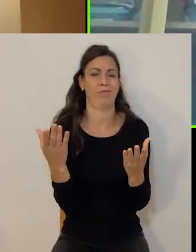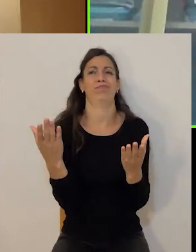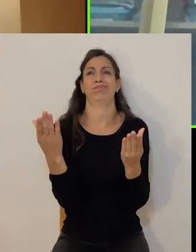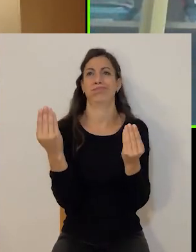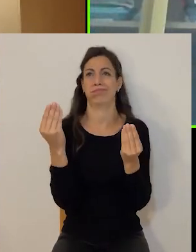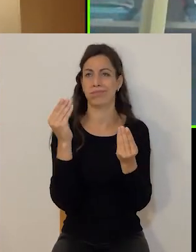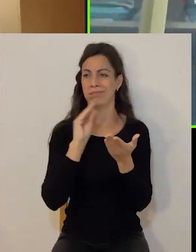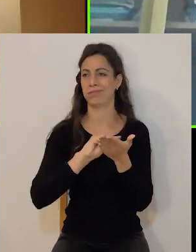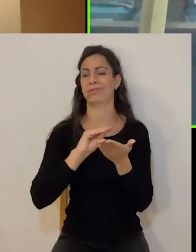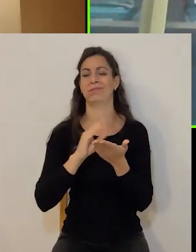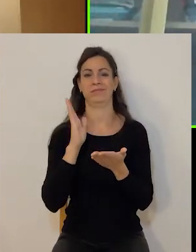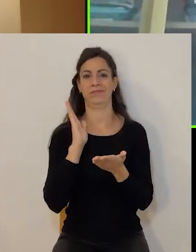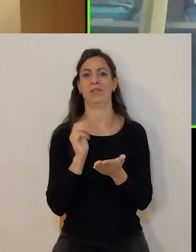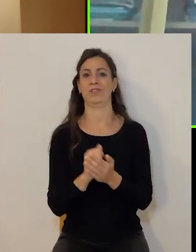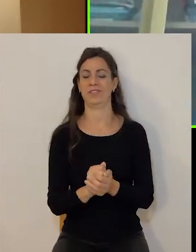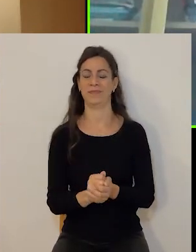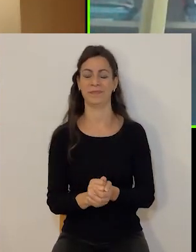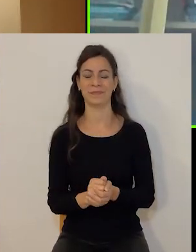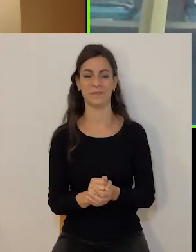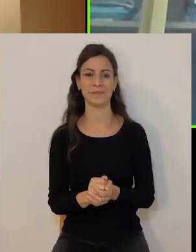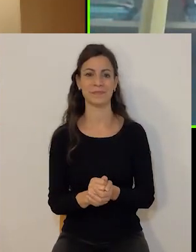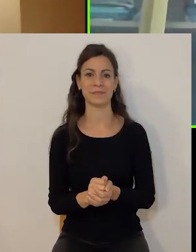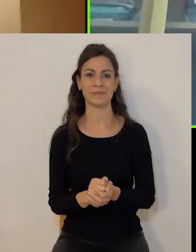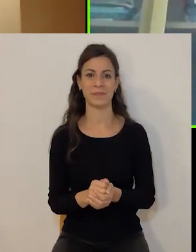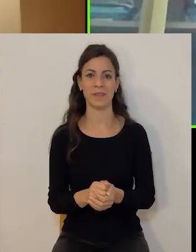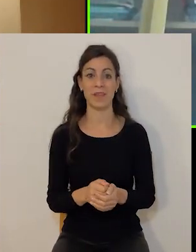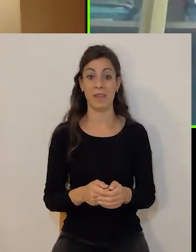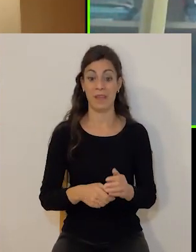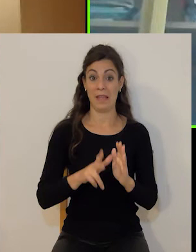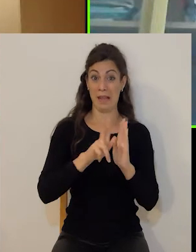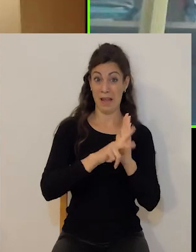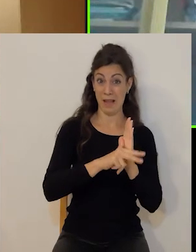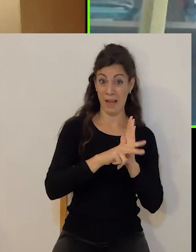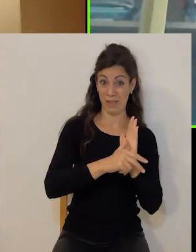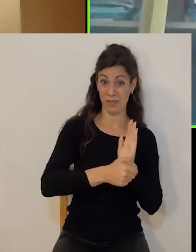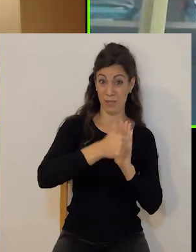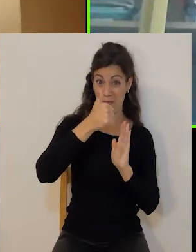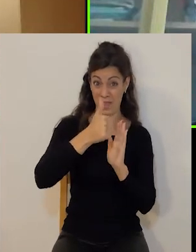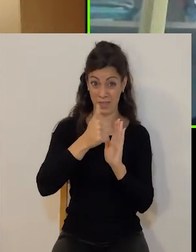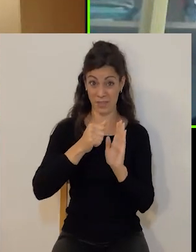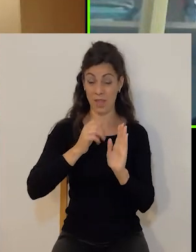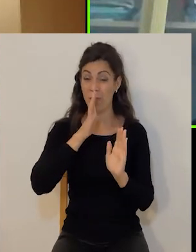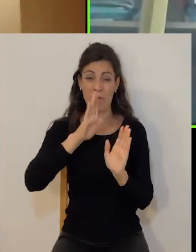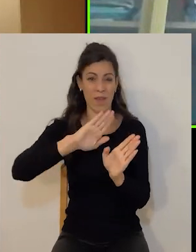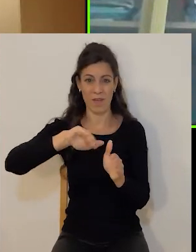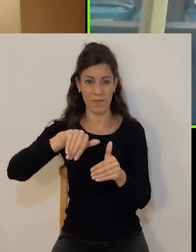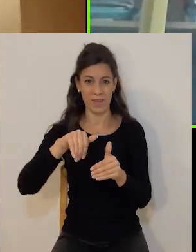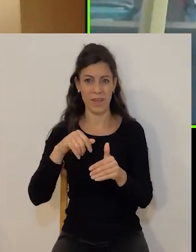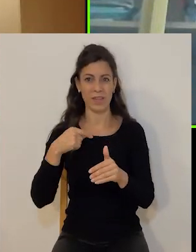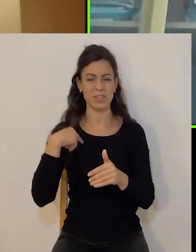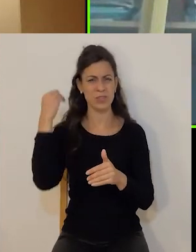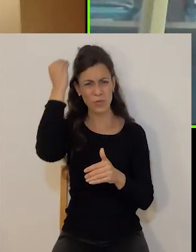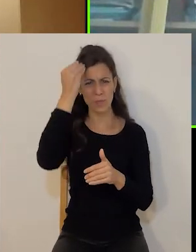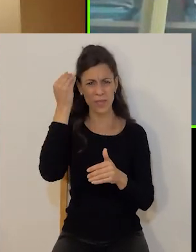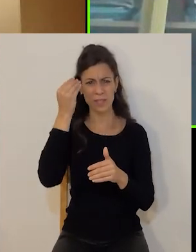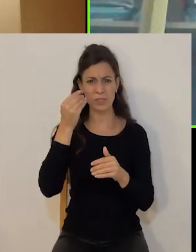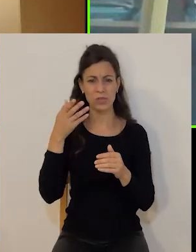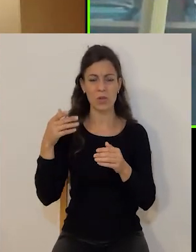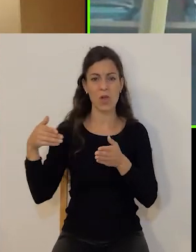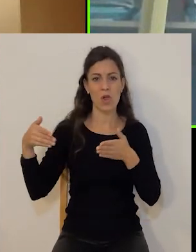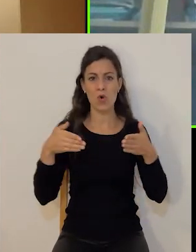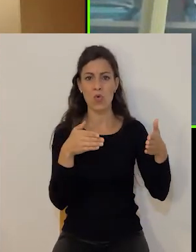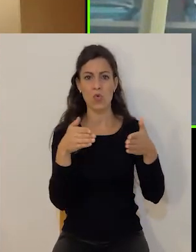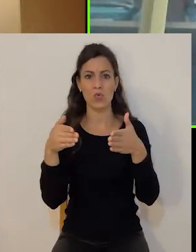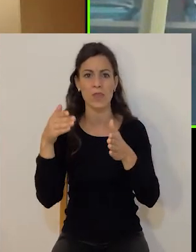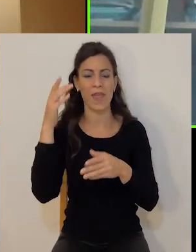pero eso es cuanto más lento, porque al final creo que se ha entendido el tema de la ruta neuronal